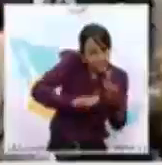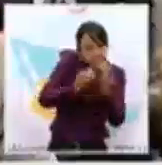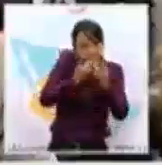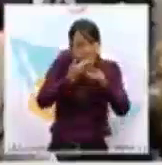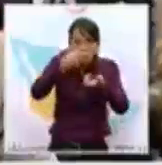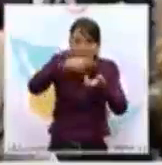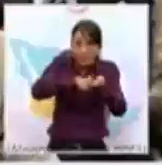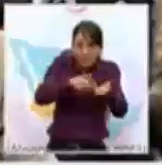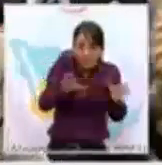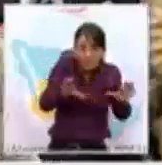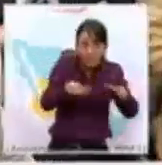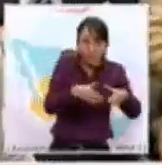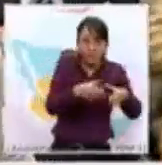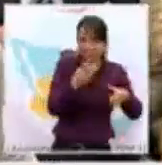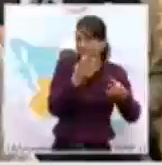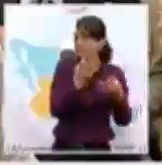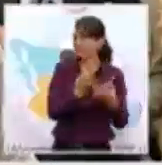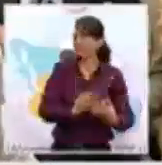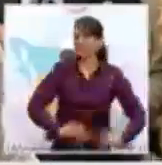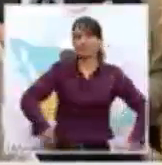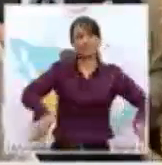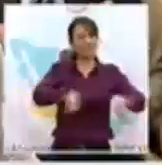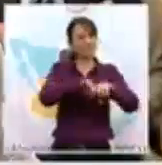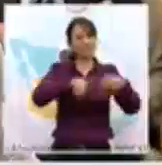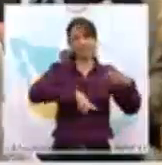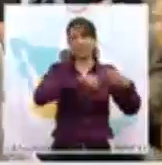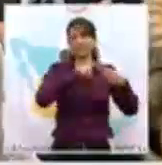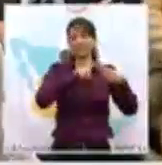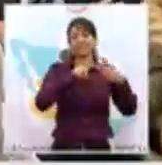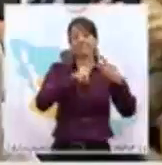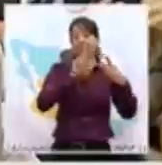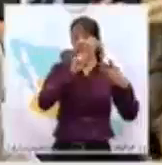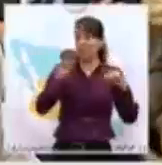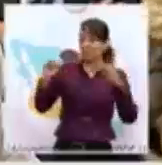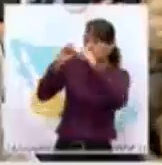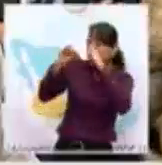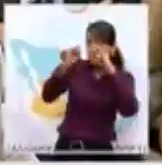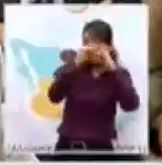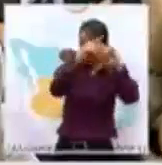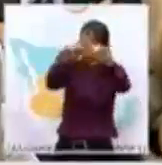comunitarios, de las confianzas institucionales,